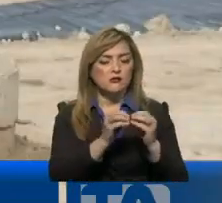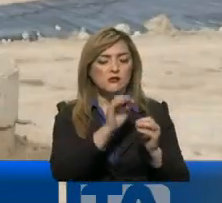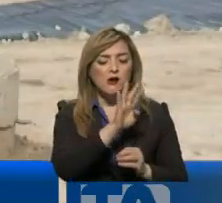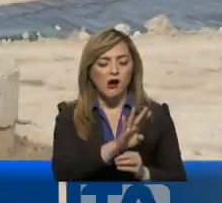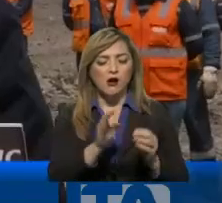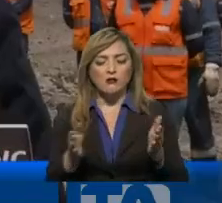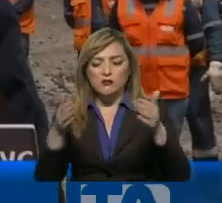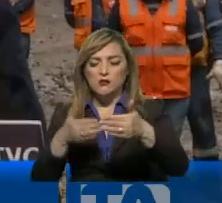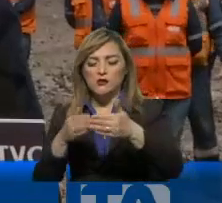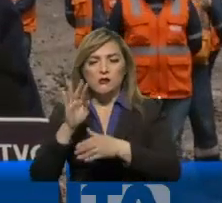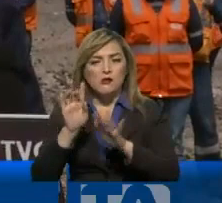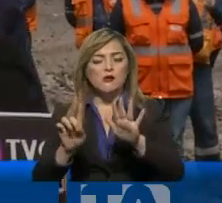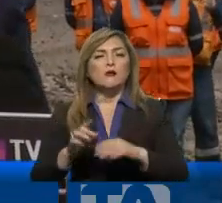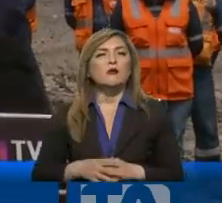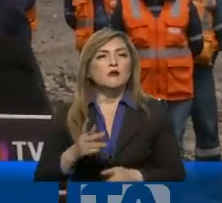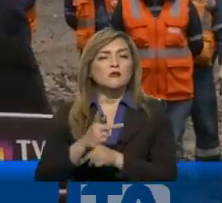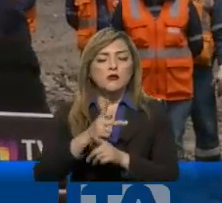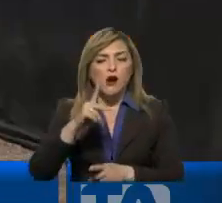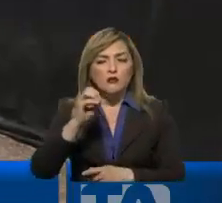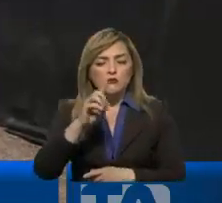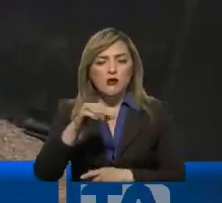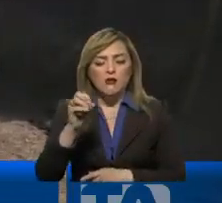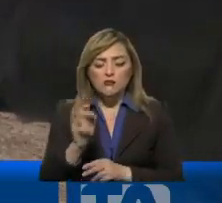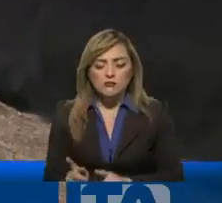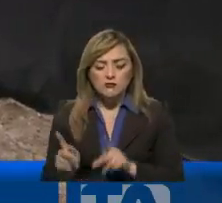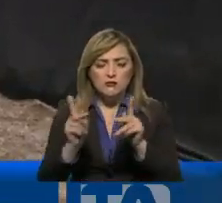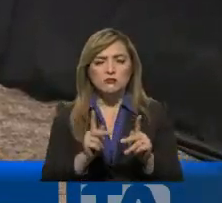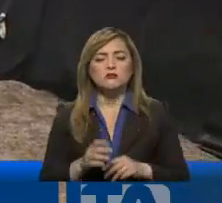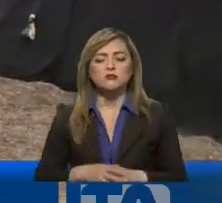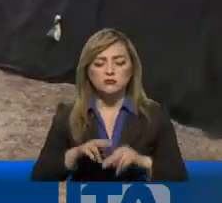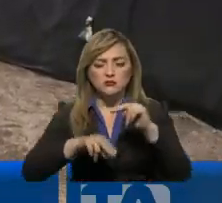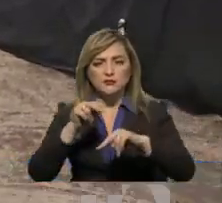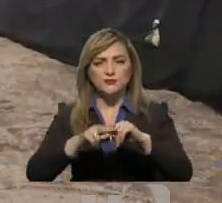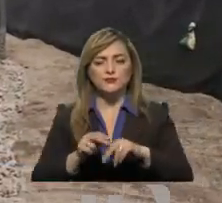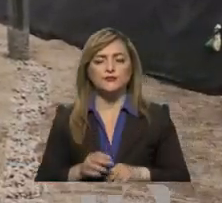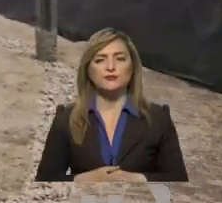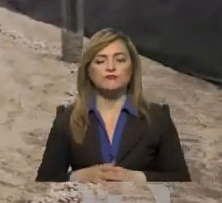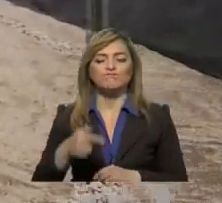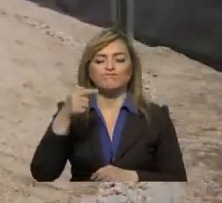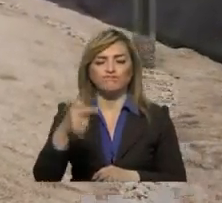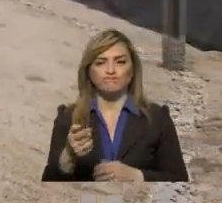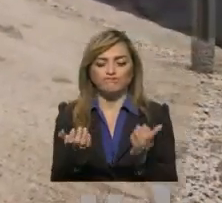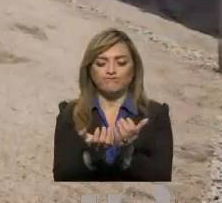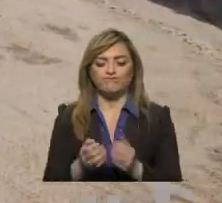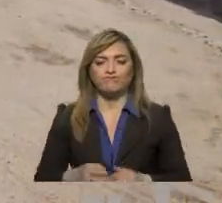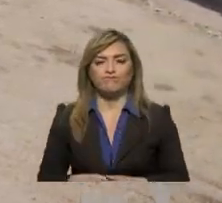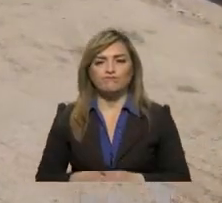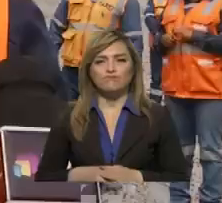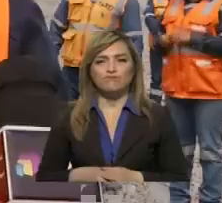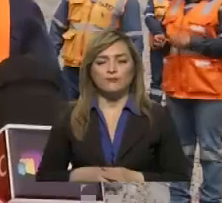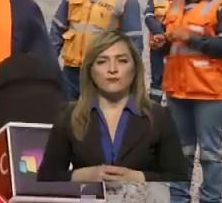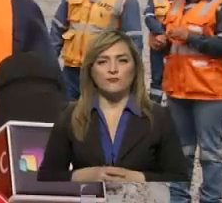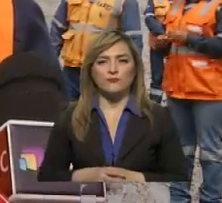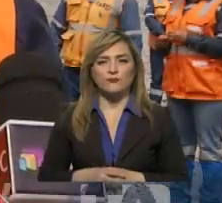del relleno y según el concejal Eduardo del Pozo se planifica para la construcción de un próximo cubeto. Lo que estamos